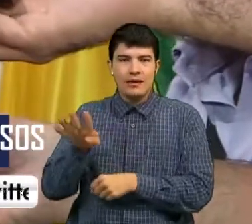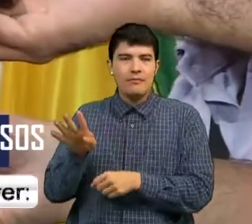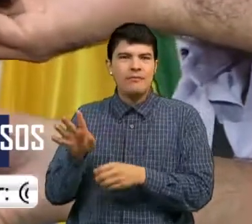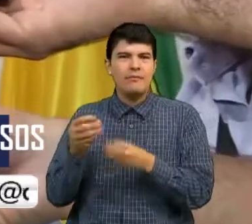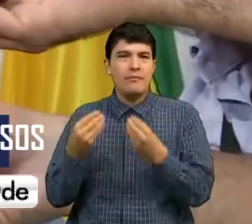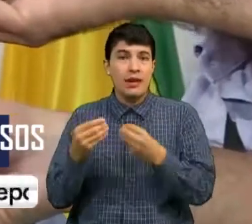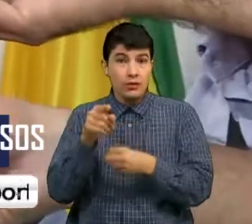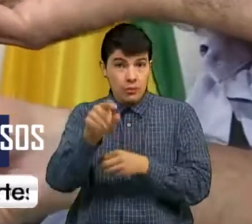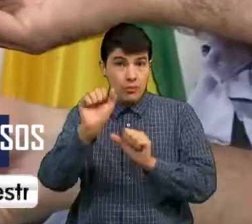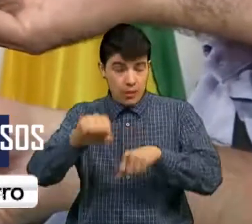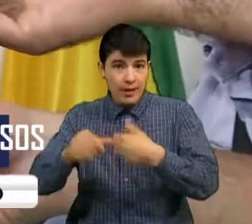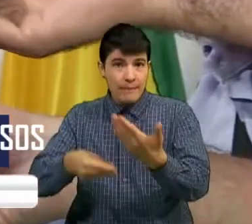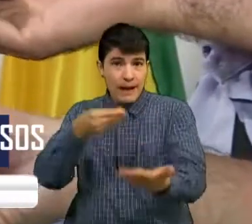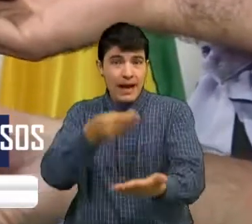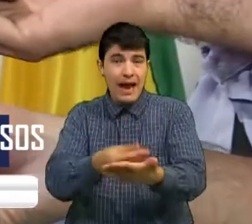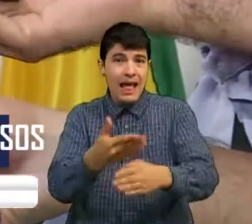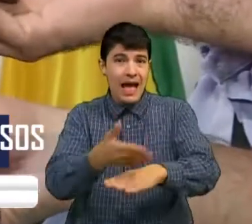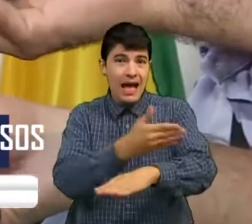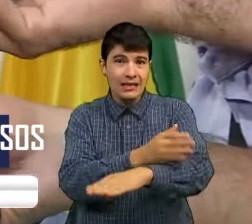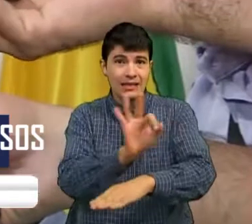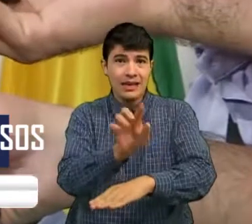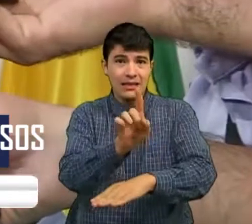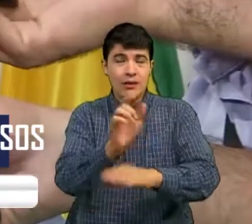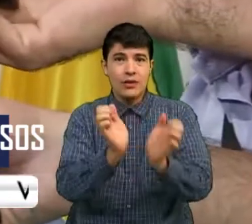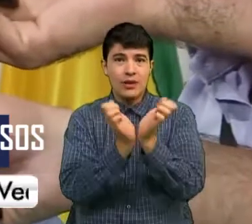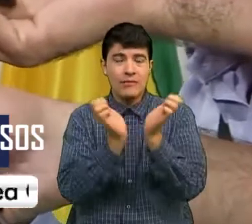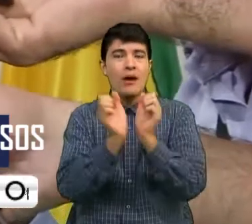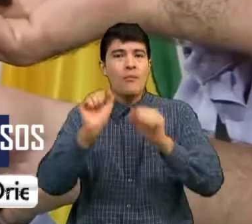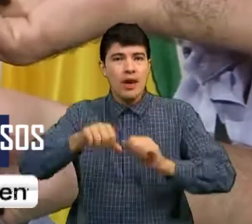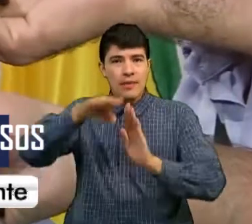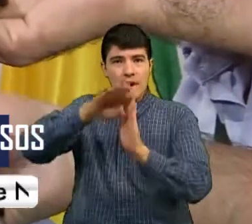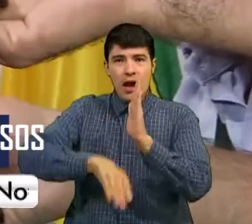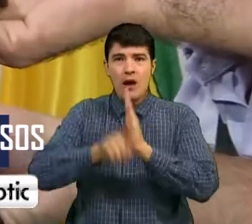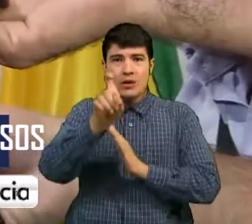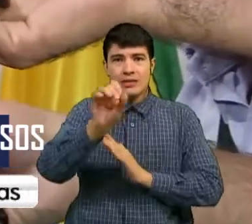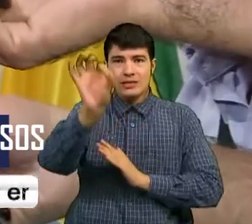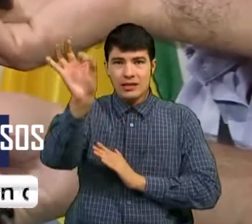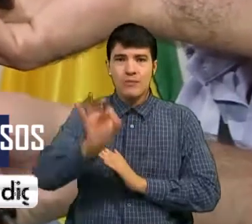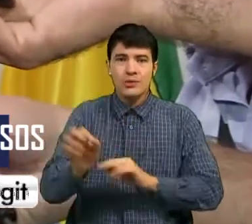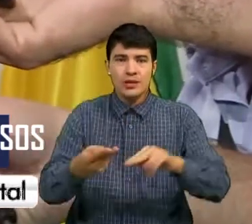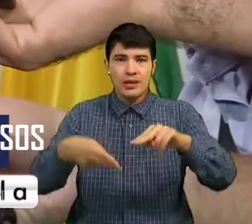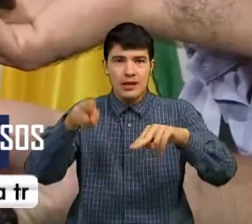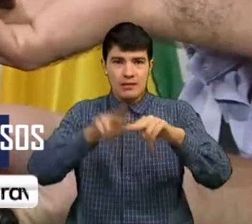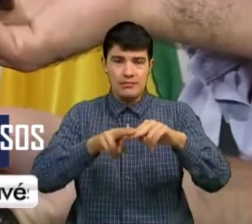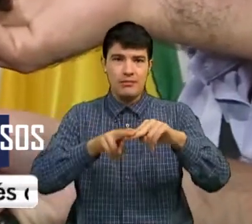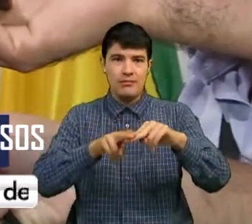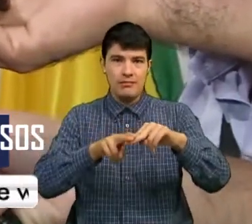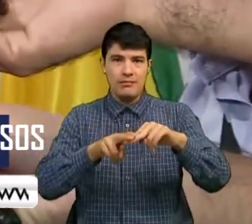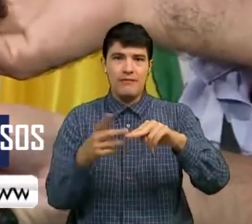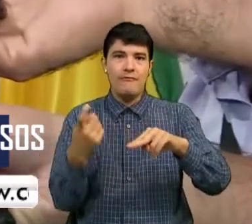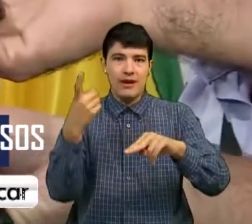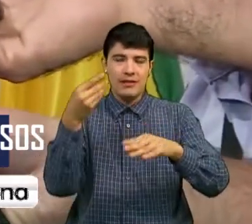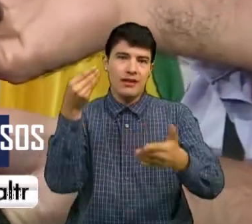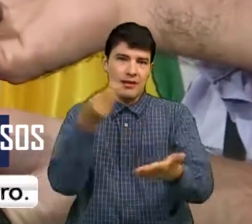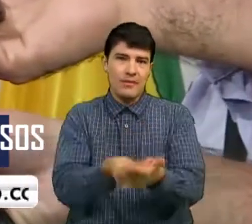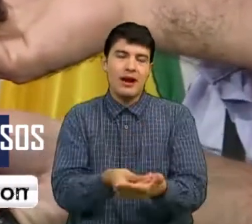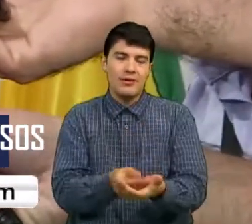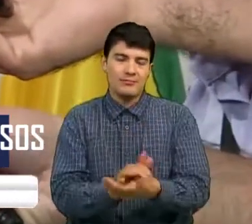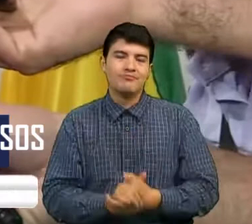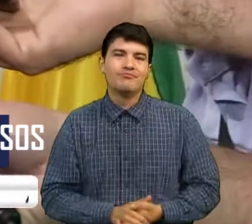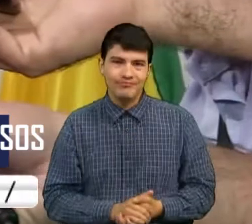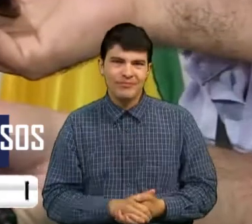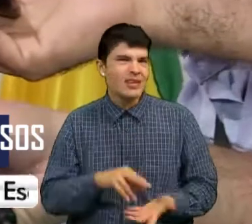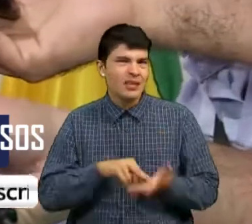si pagan antes del 31 de mayo se les haga un descuento del 60% en intereses, multas y sanciones. Es